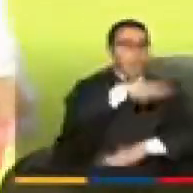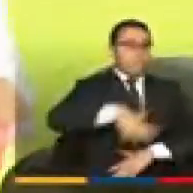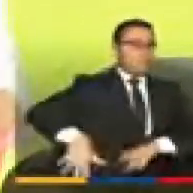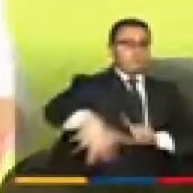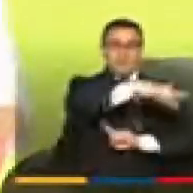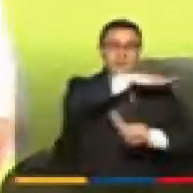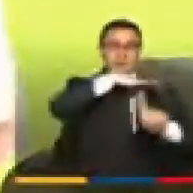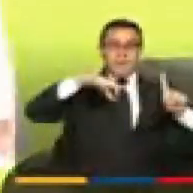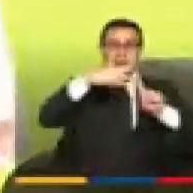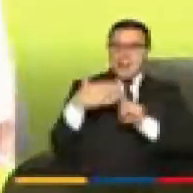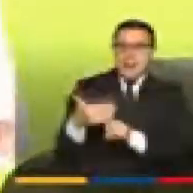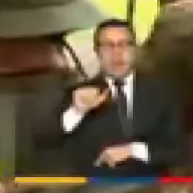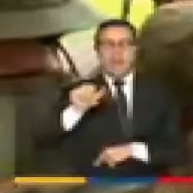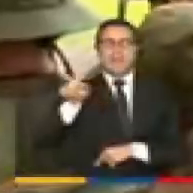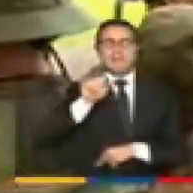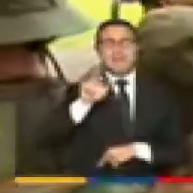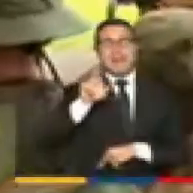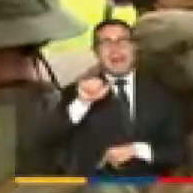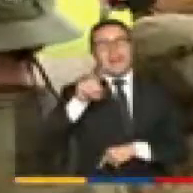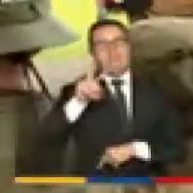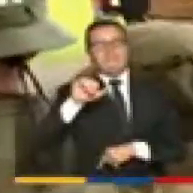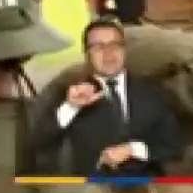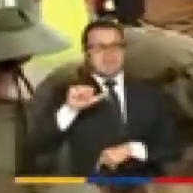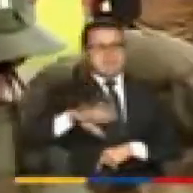brindando más seguridad.